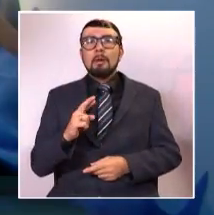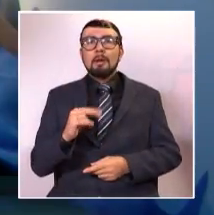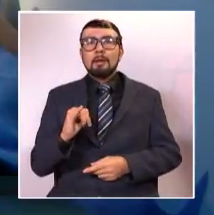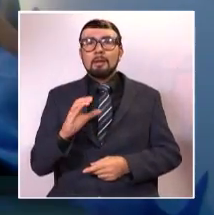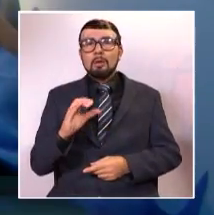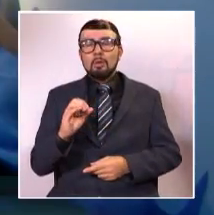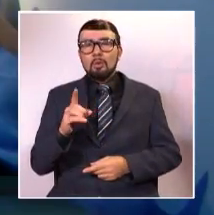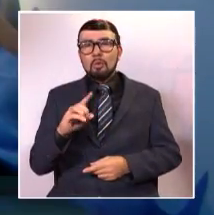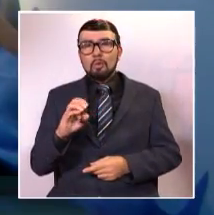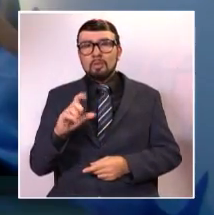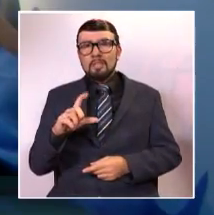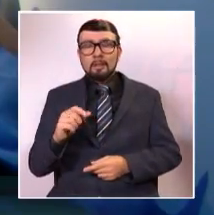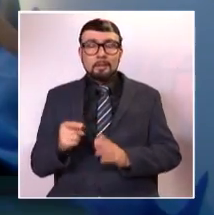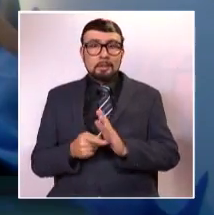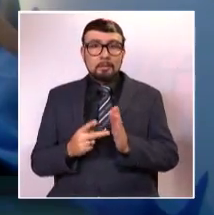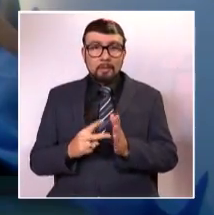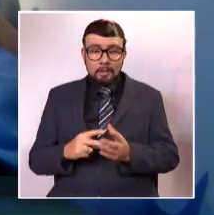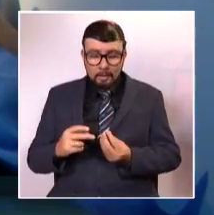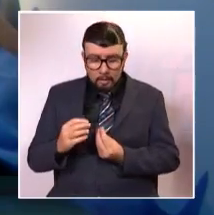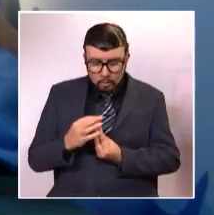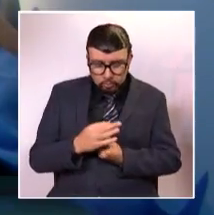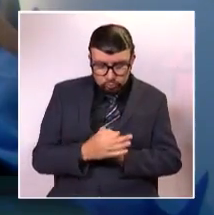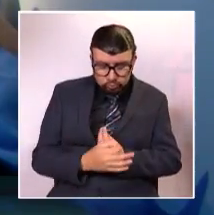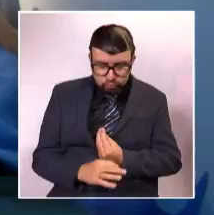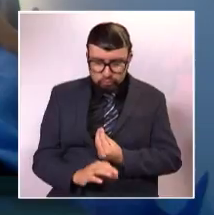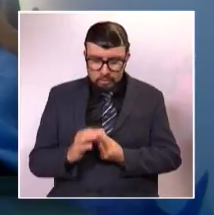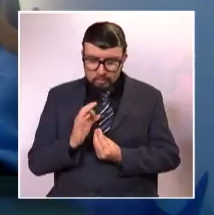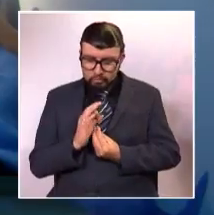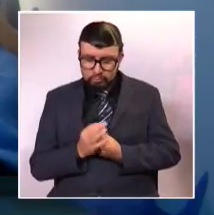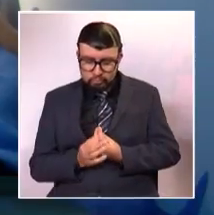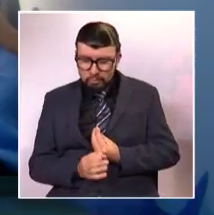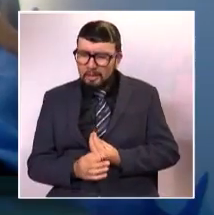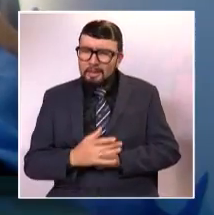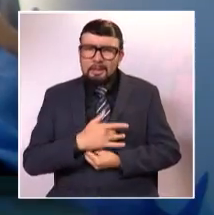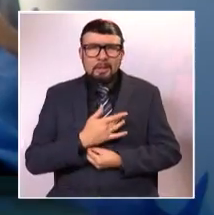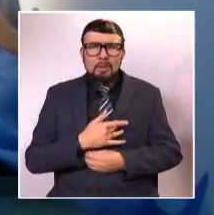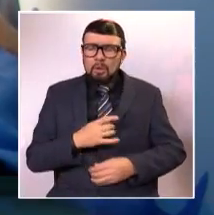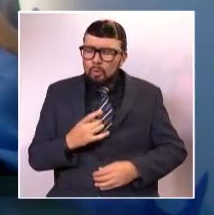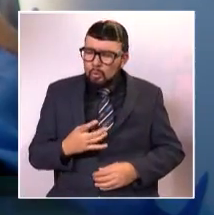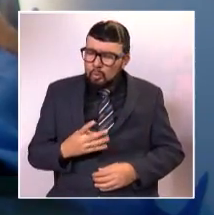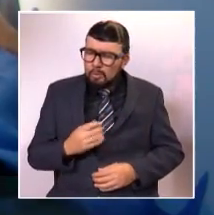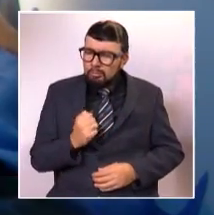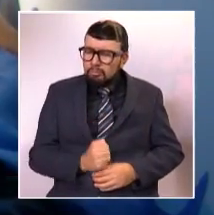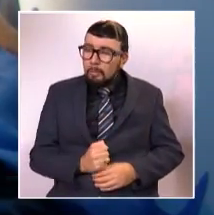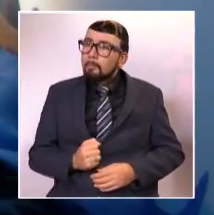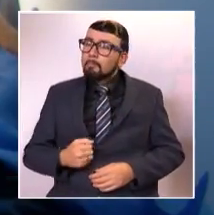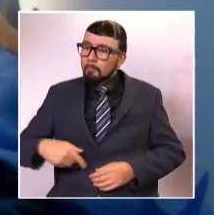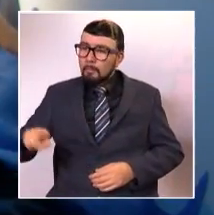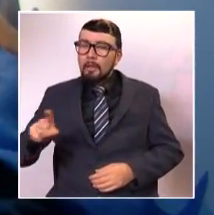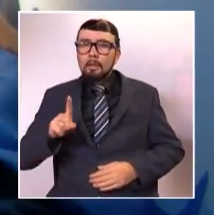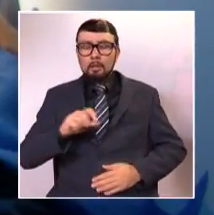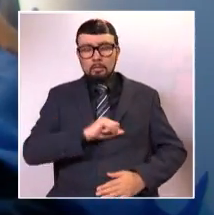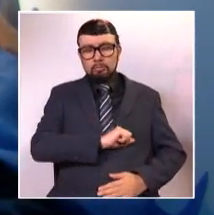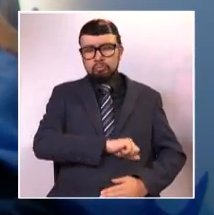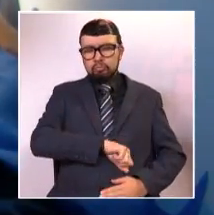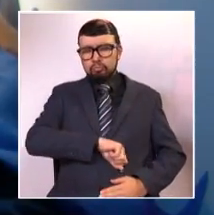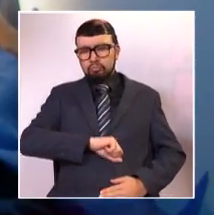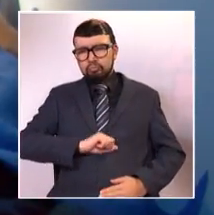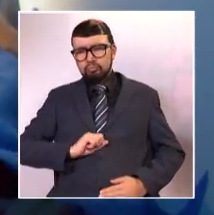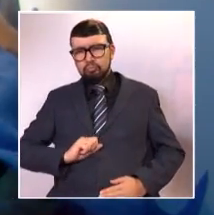de las venas de los testículos que producen estos síntomas. Mandan la ecografía en estos